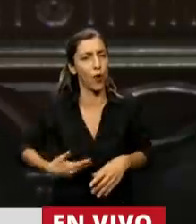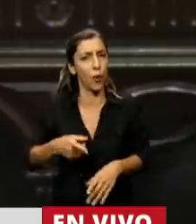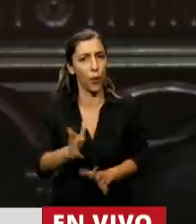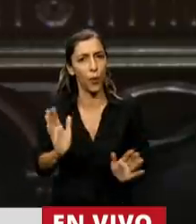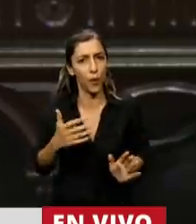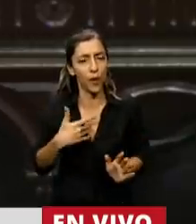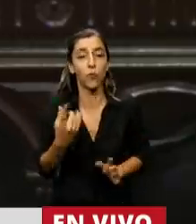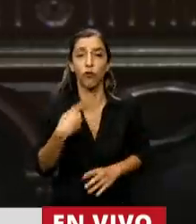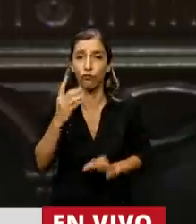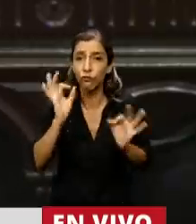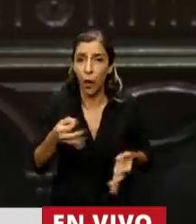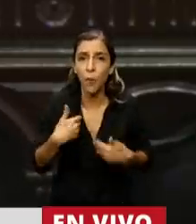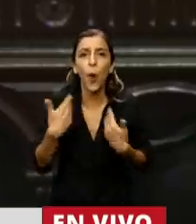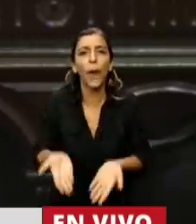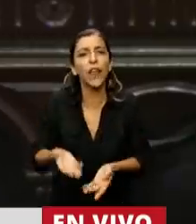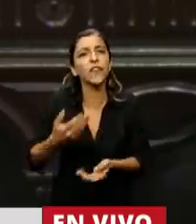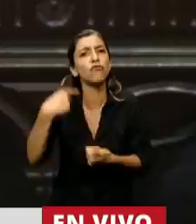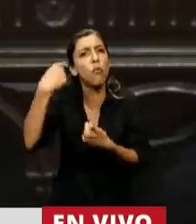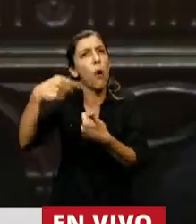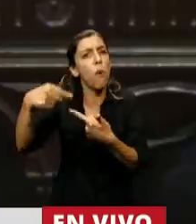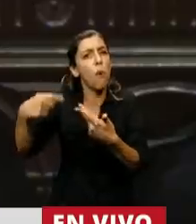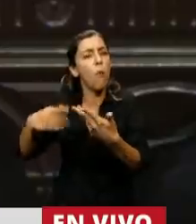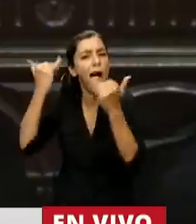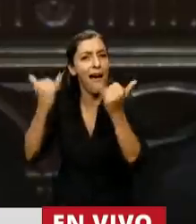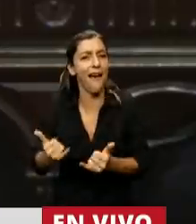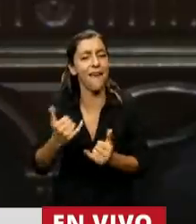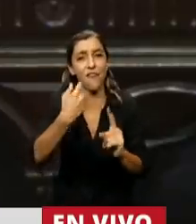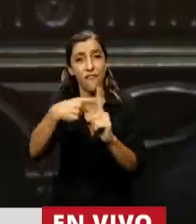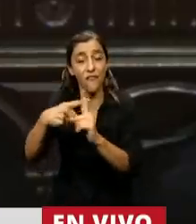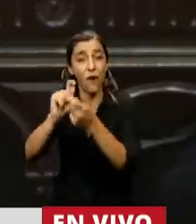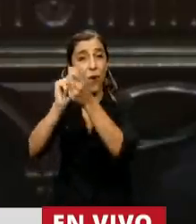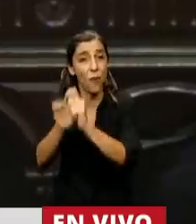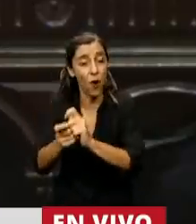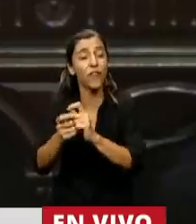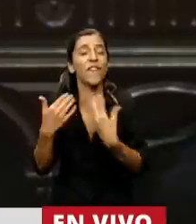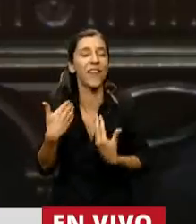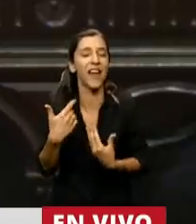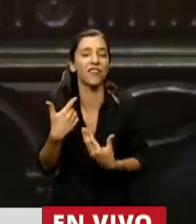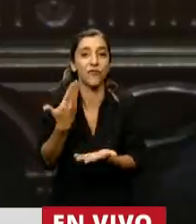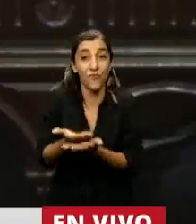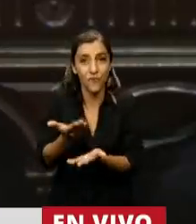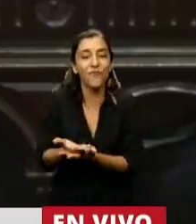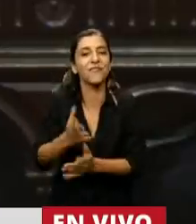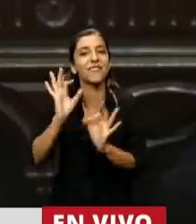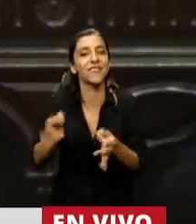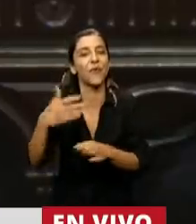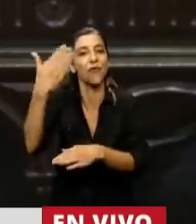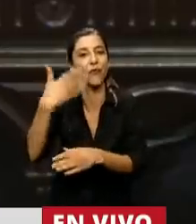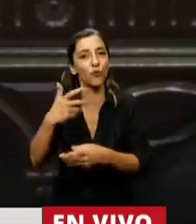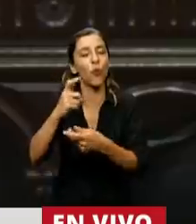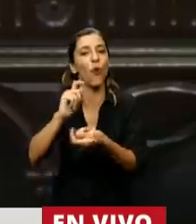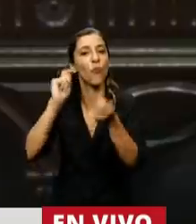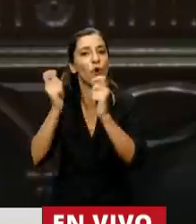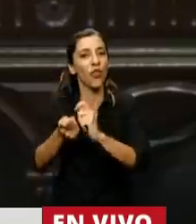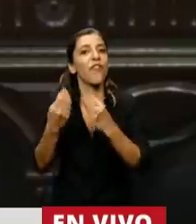fórmula para poder entendernos porque realmente otra de las cosas que sucedió cuando hablamos